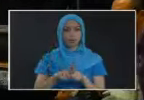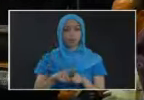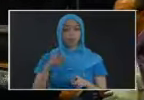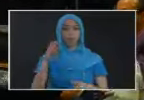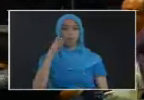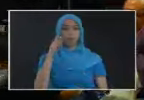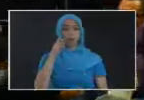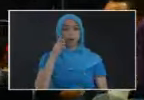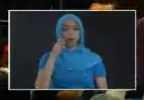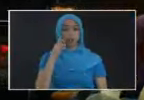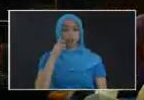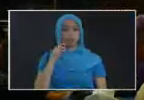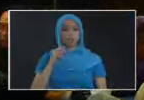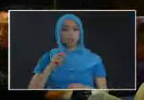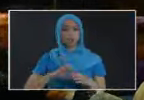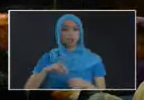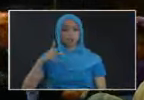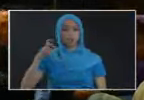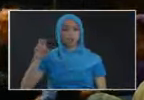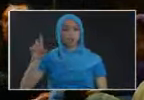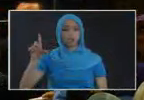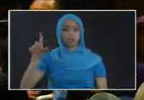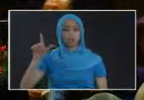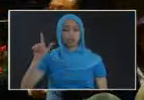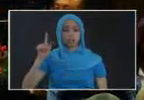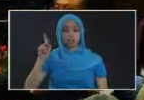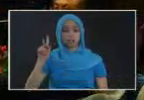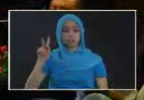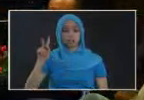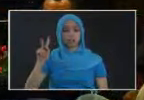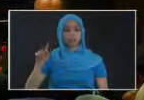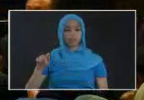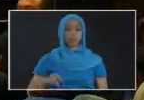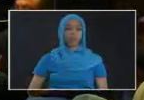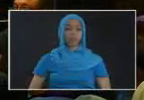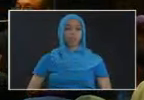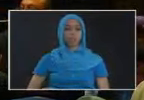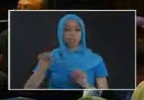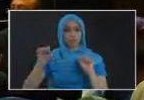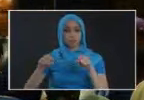Kaylee Renata Mayen y Kimberly Camila de León, si pueden pasar también